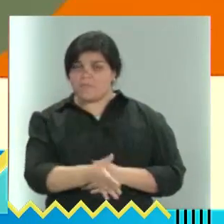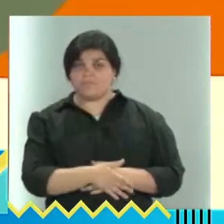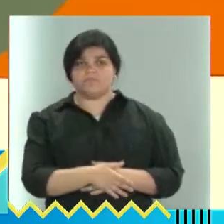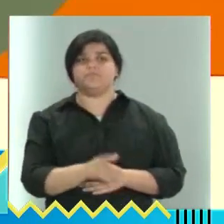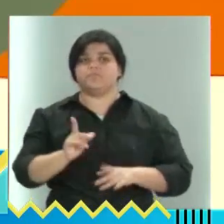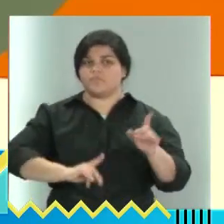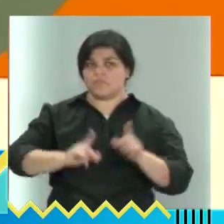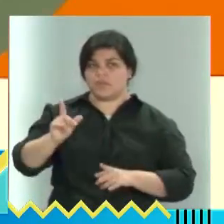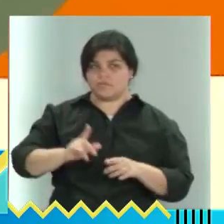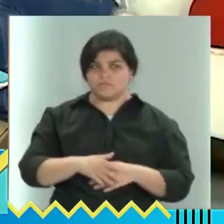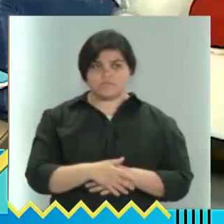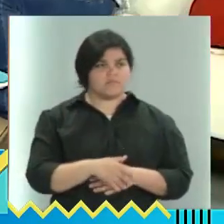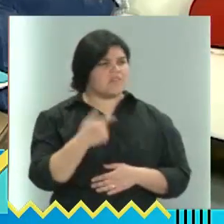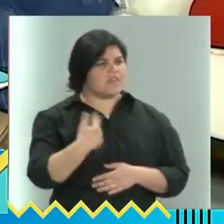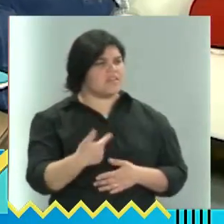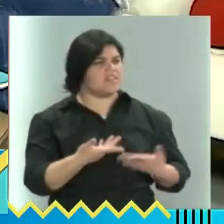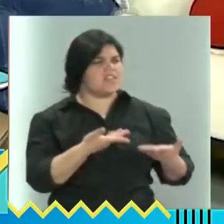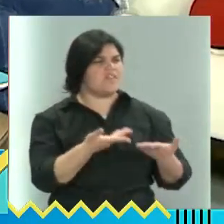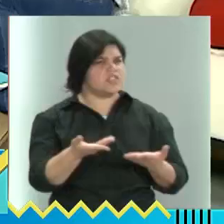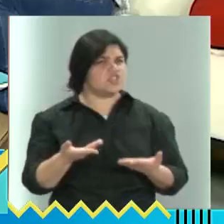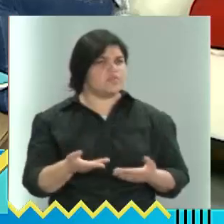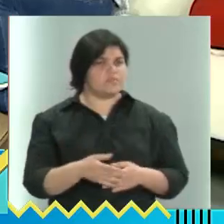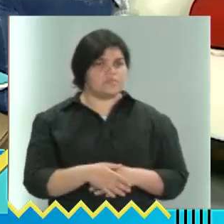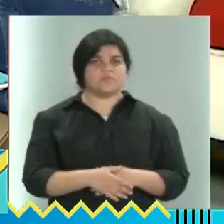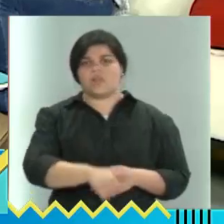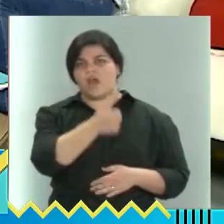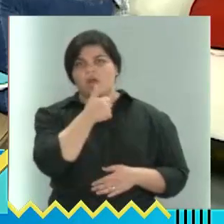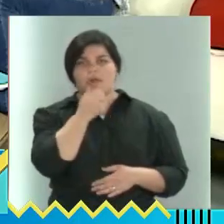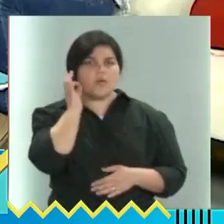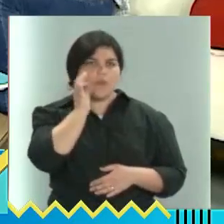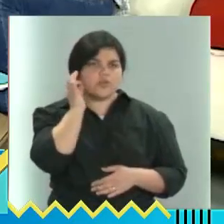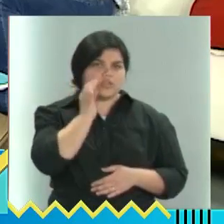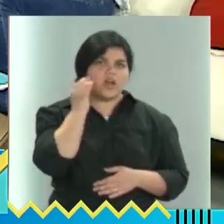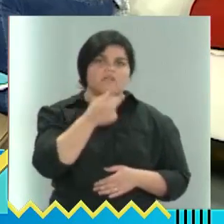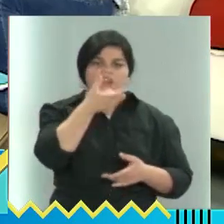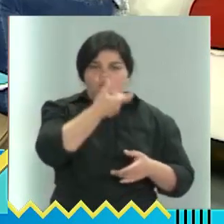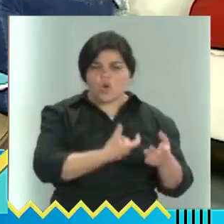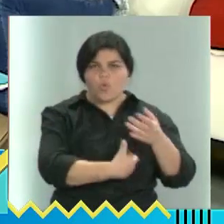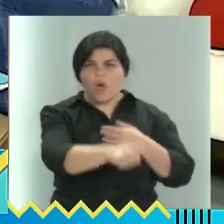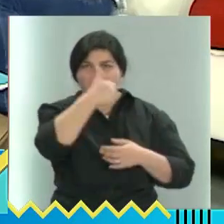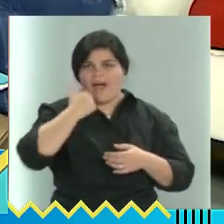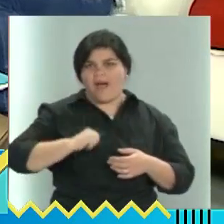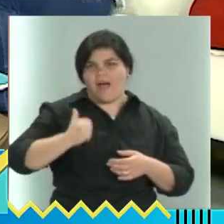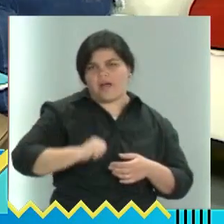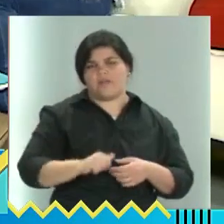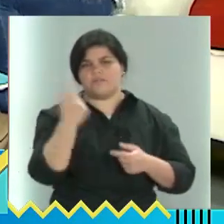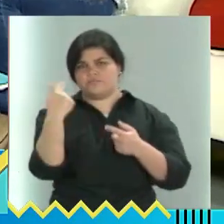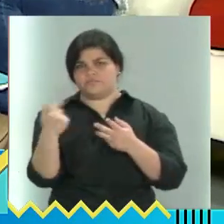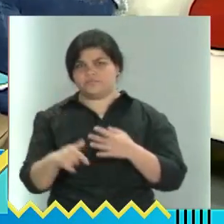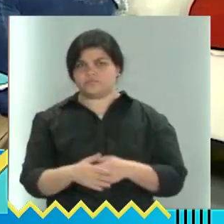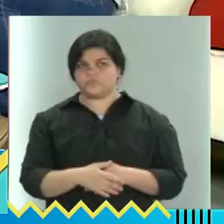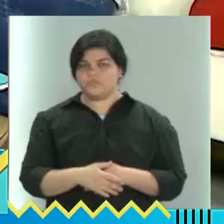llamados a licitación. Extender el servicio nos referimos a agua potable, extender los servicios en